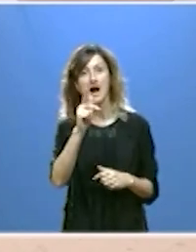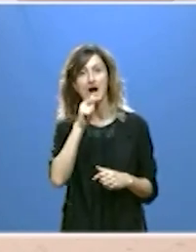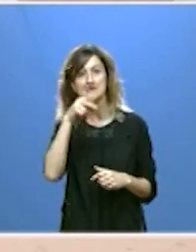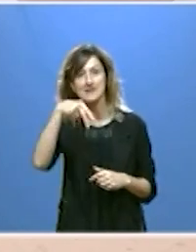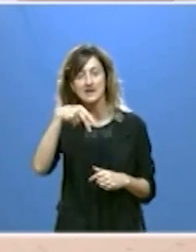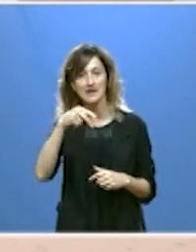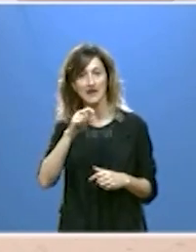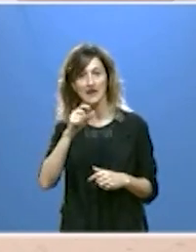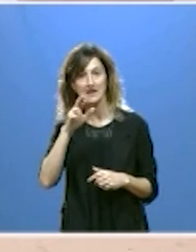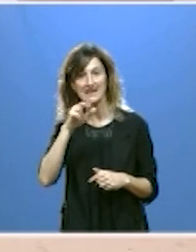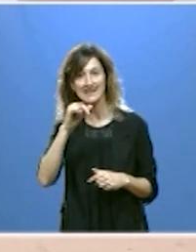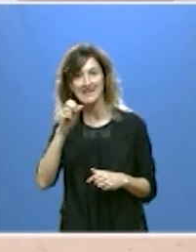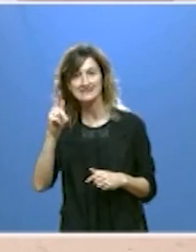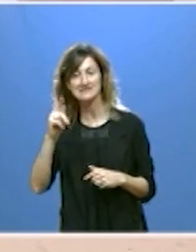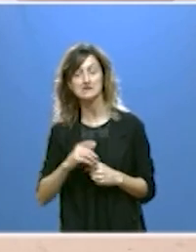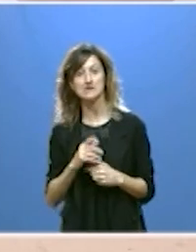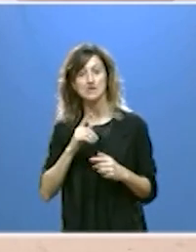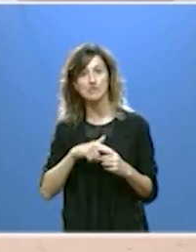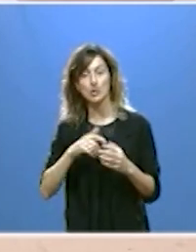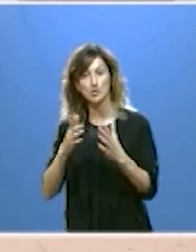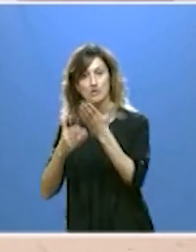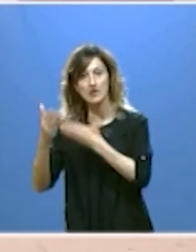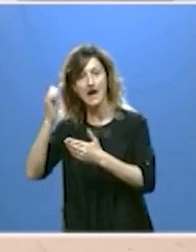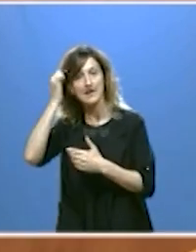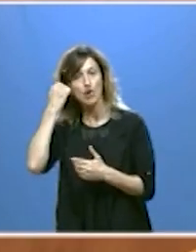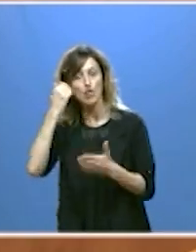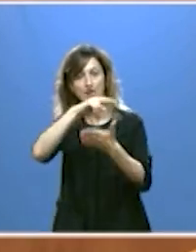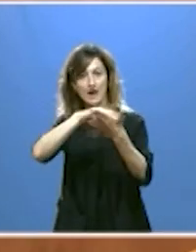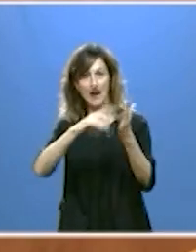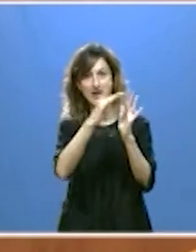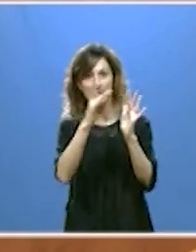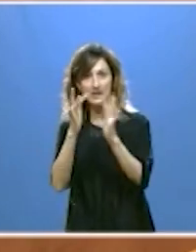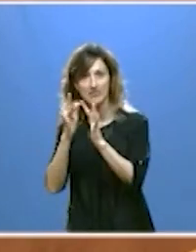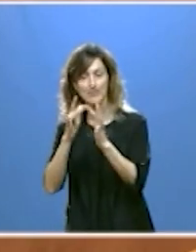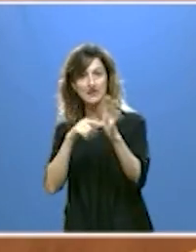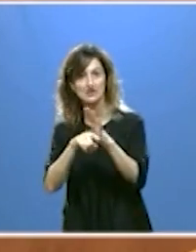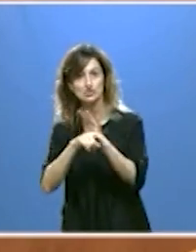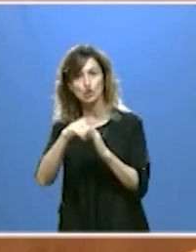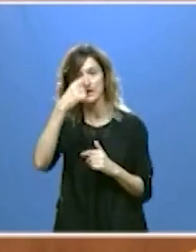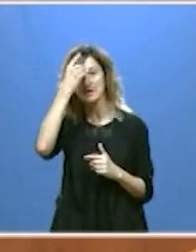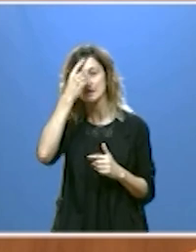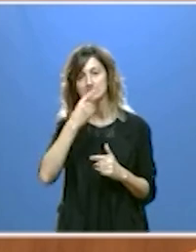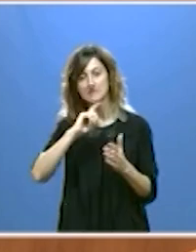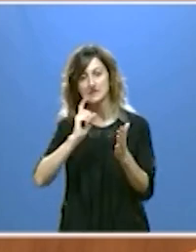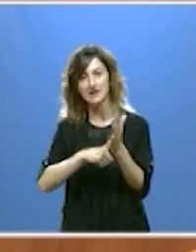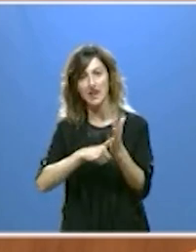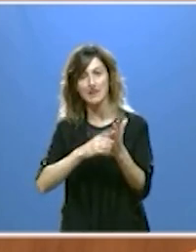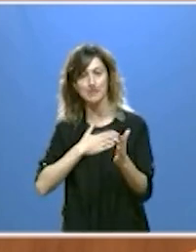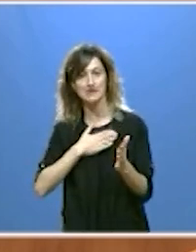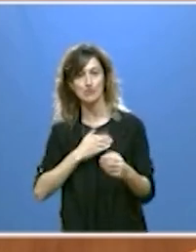RIT en colaboración con Aragón y Galicia para la gestión digital integral del patrimonio